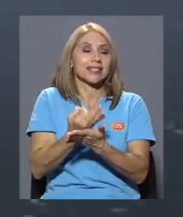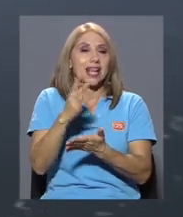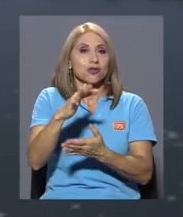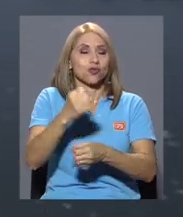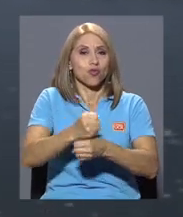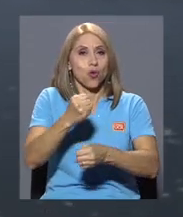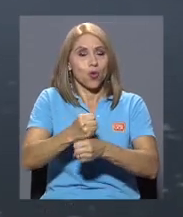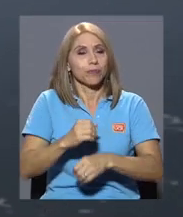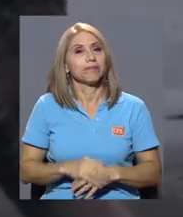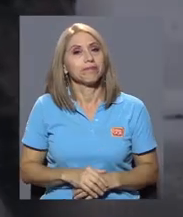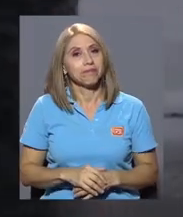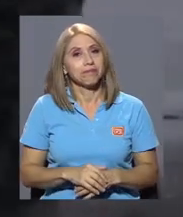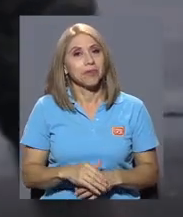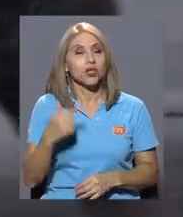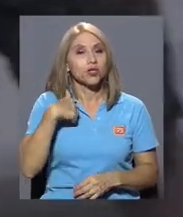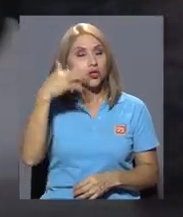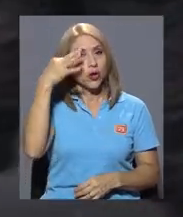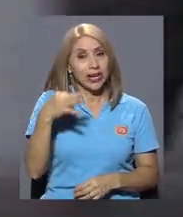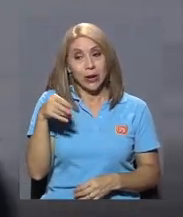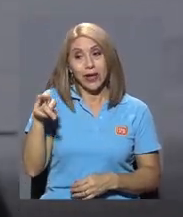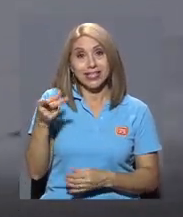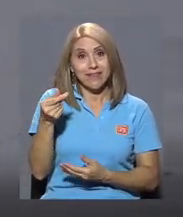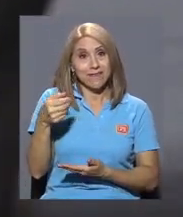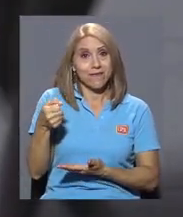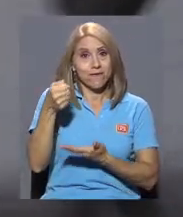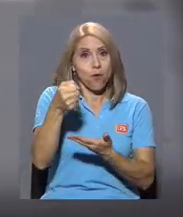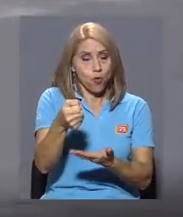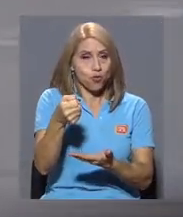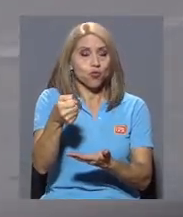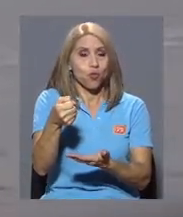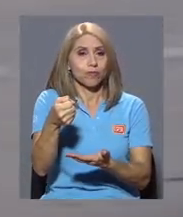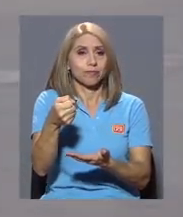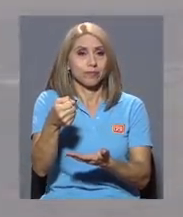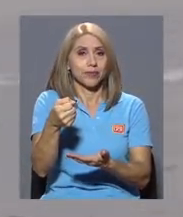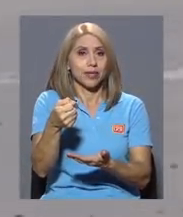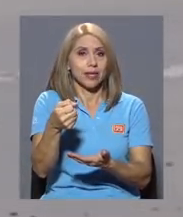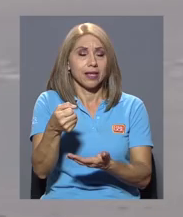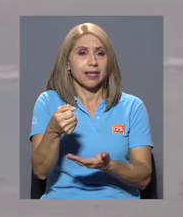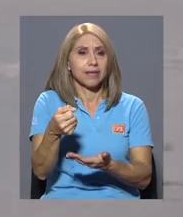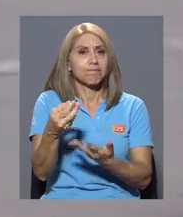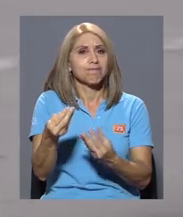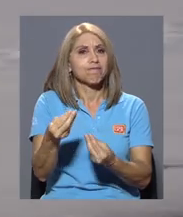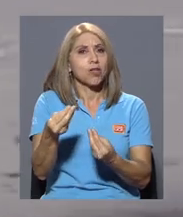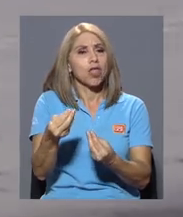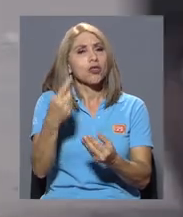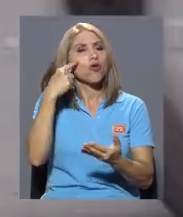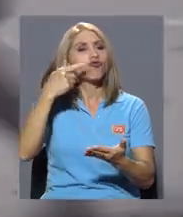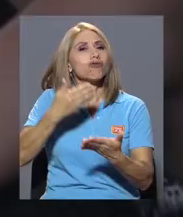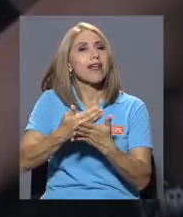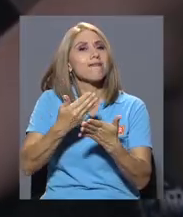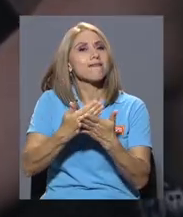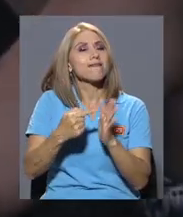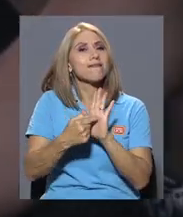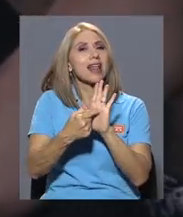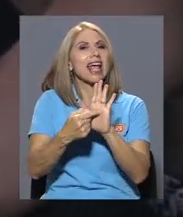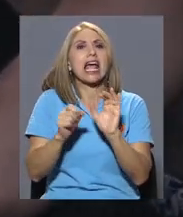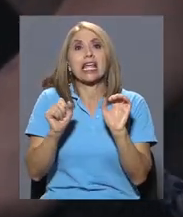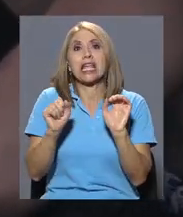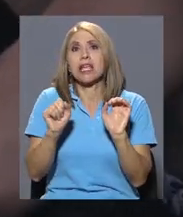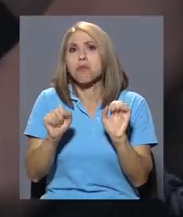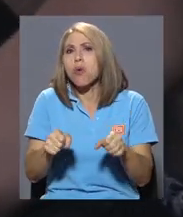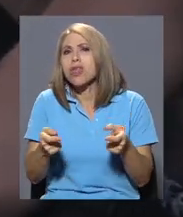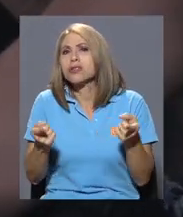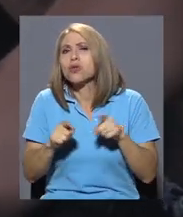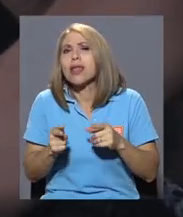creo que es es un fondo que de alguna forma refleja lo que podría suceder si este